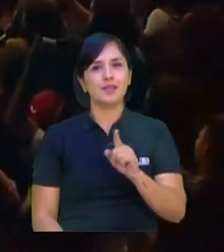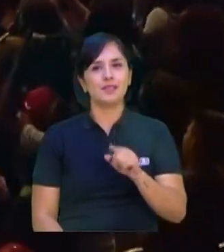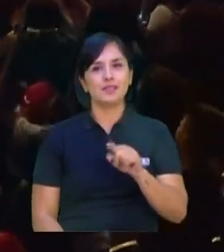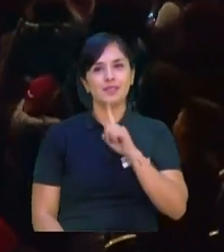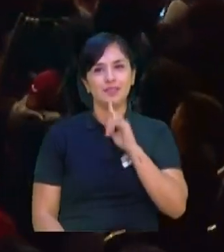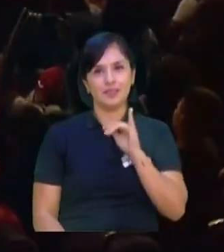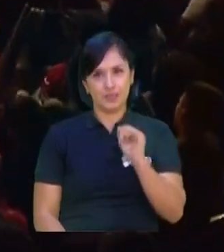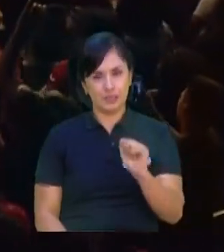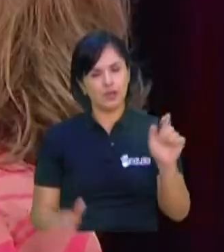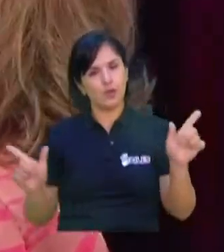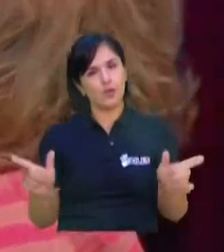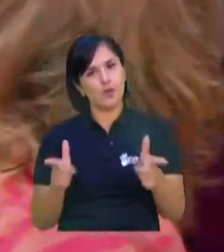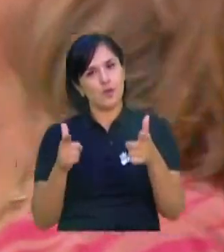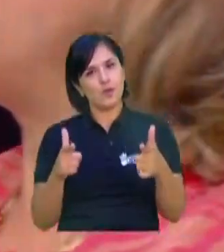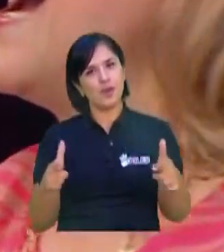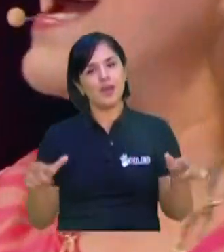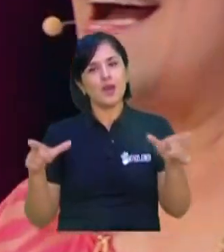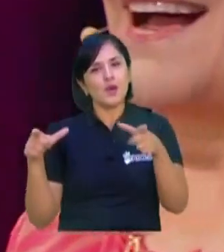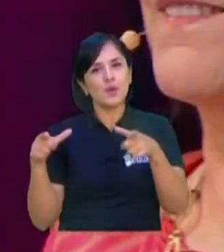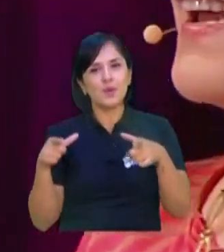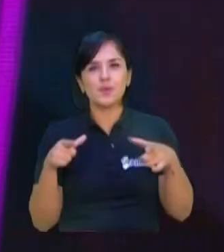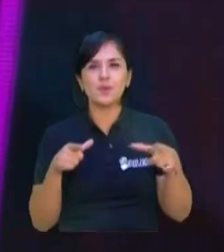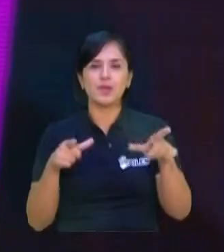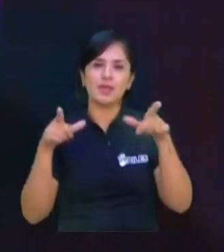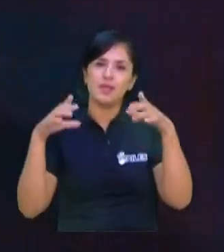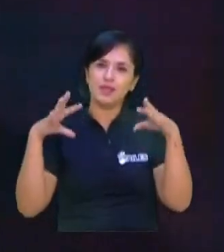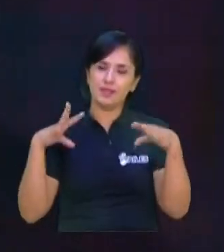Sebastián. Que lo cumpla